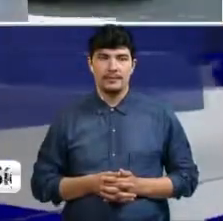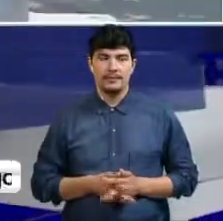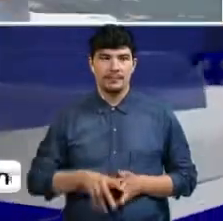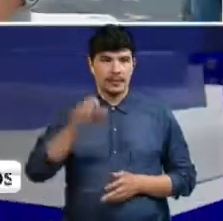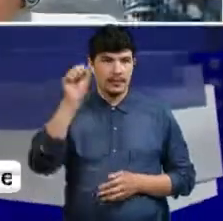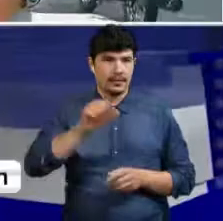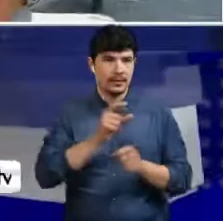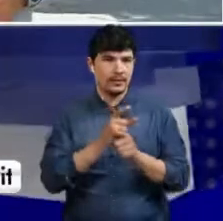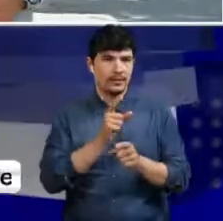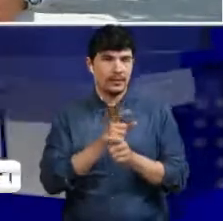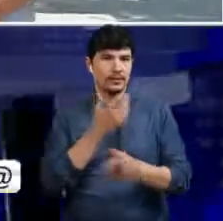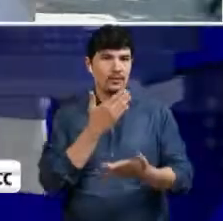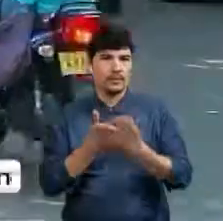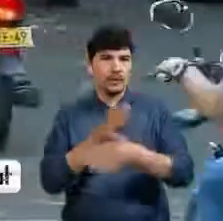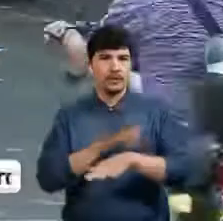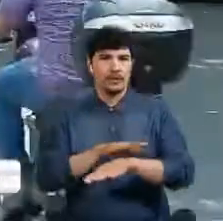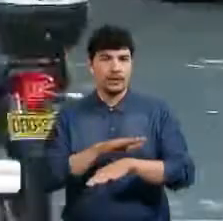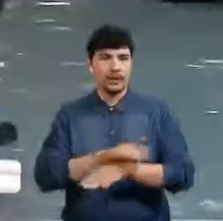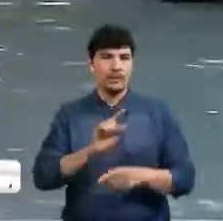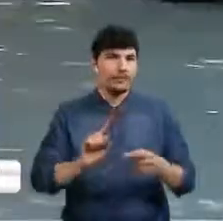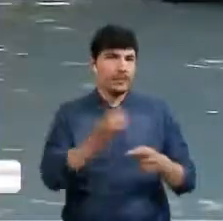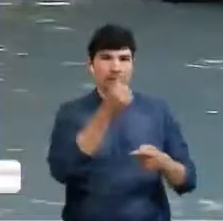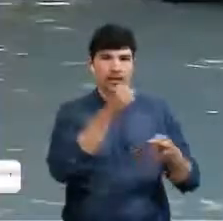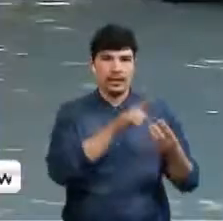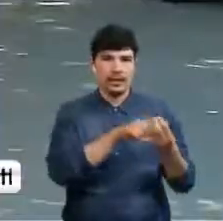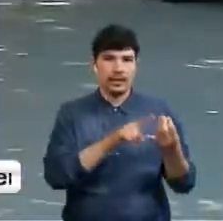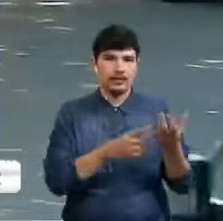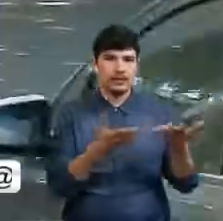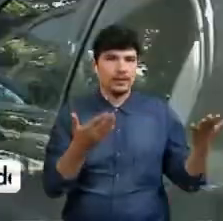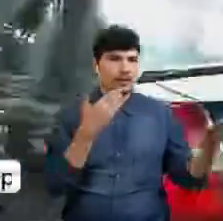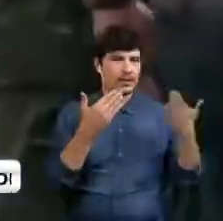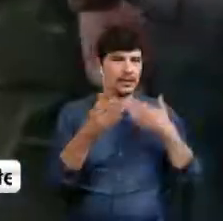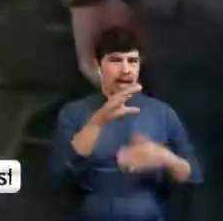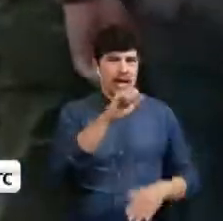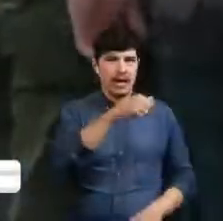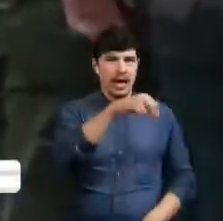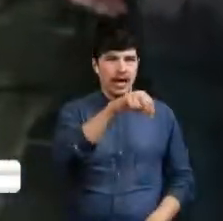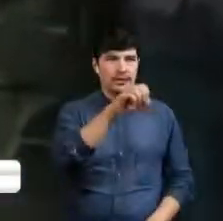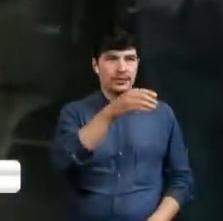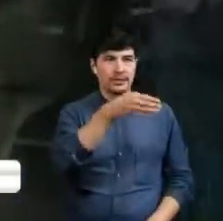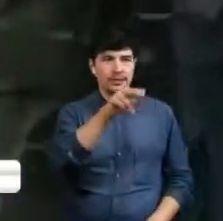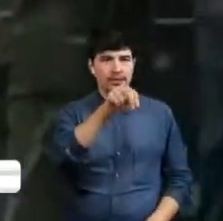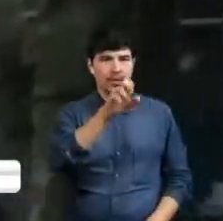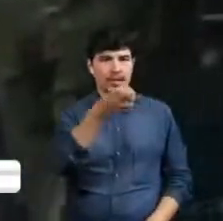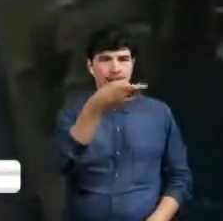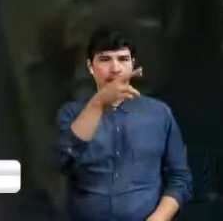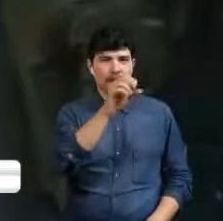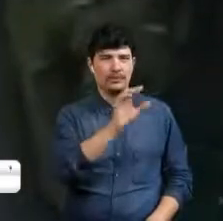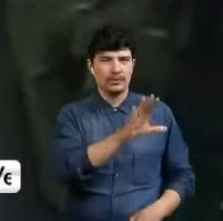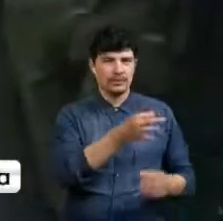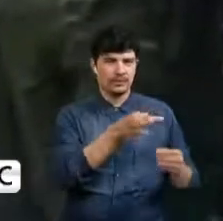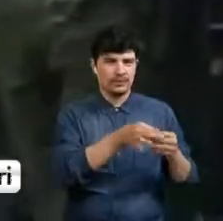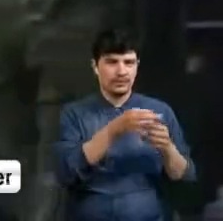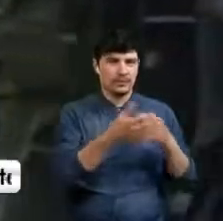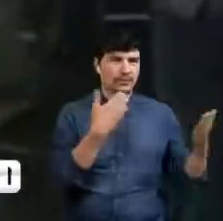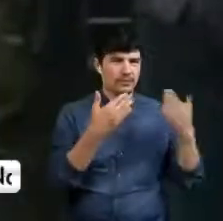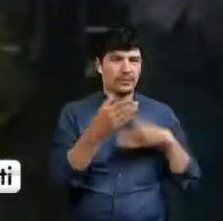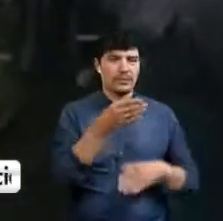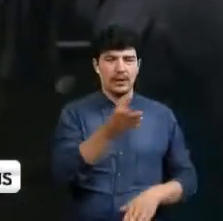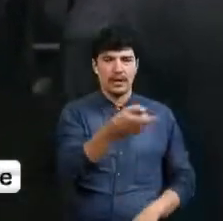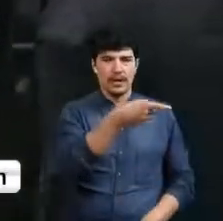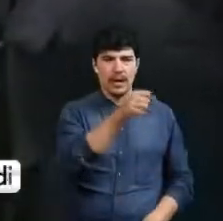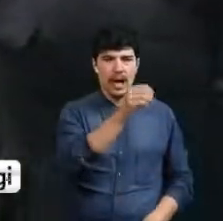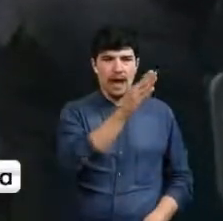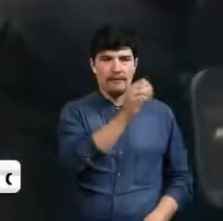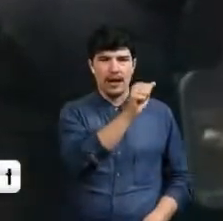Así es, compañeros, los saludo nuevamente. Pues el primer caso ocurrió en la vereda Caño Negro, zona rural de La Gabarra. Y el segundo caso ocurrió